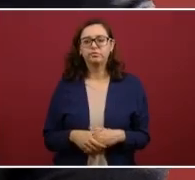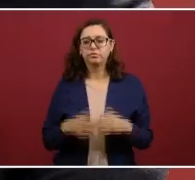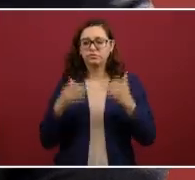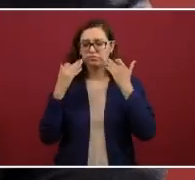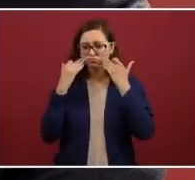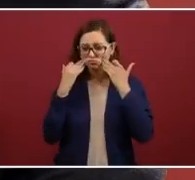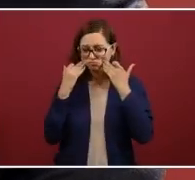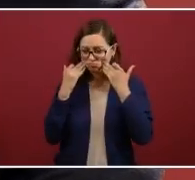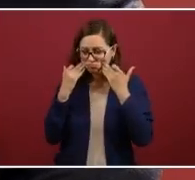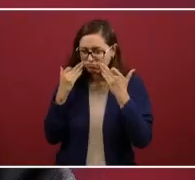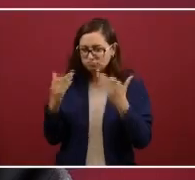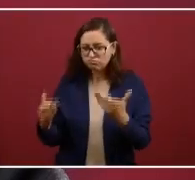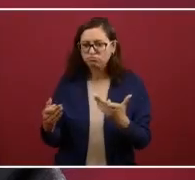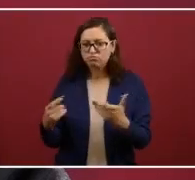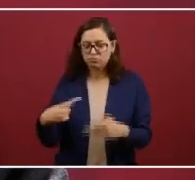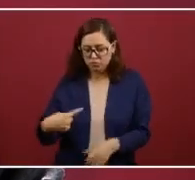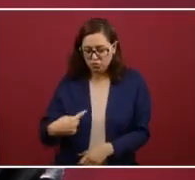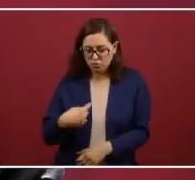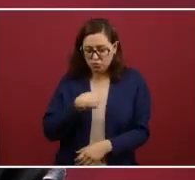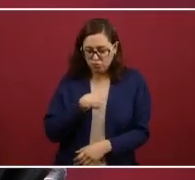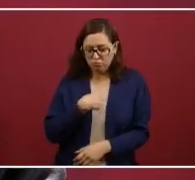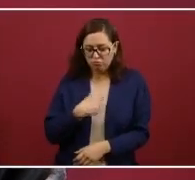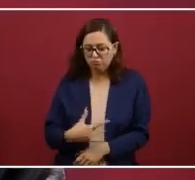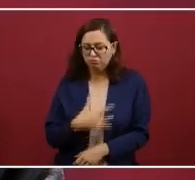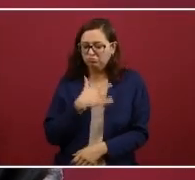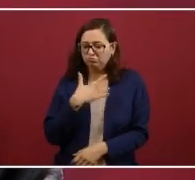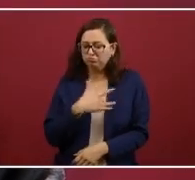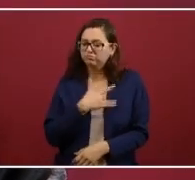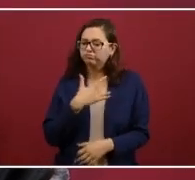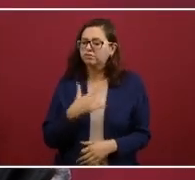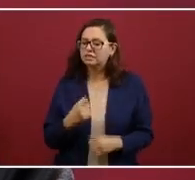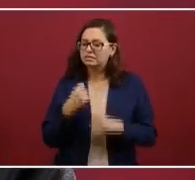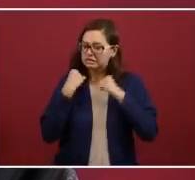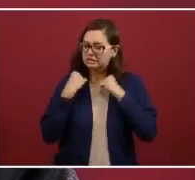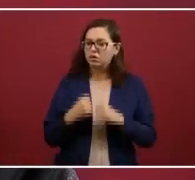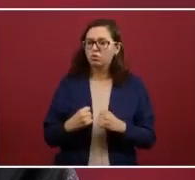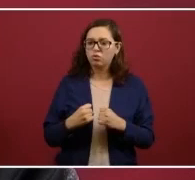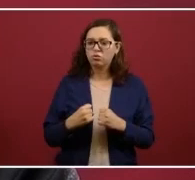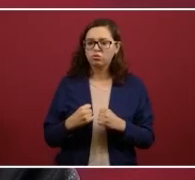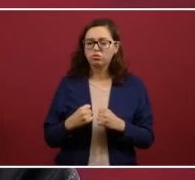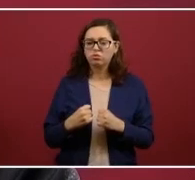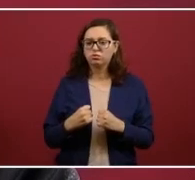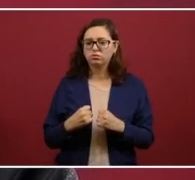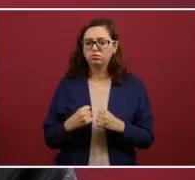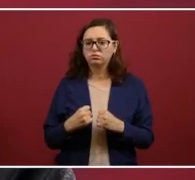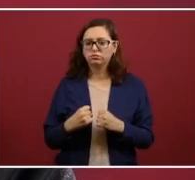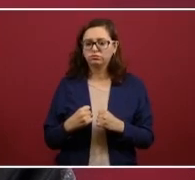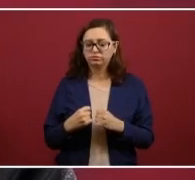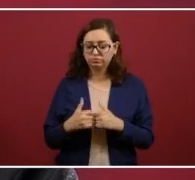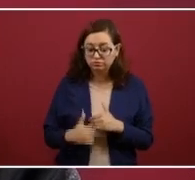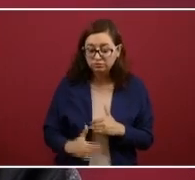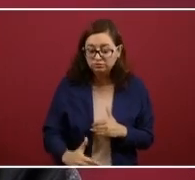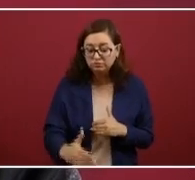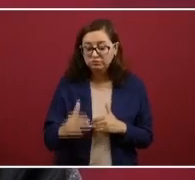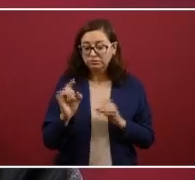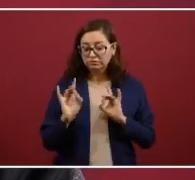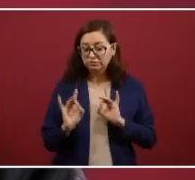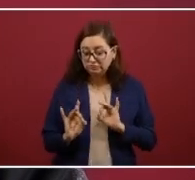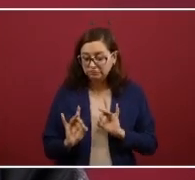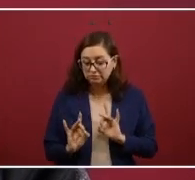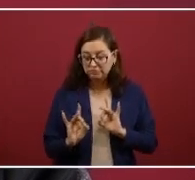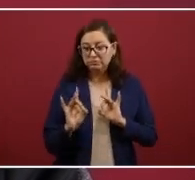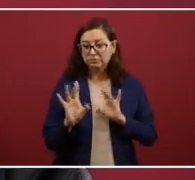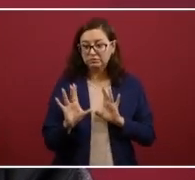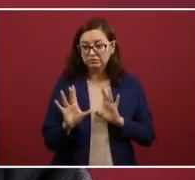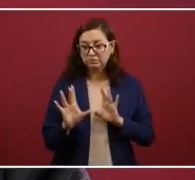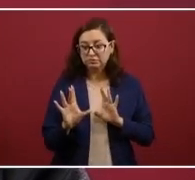constatar, reafirmar mi convicción de que lo que se produjo